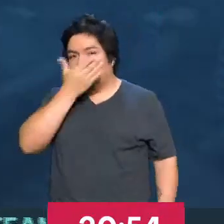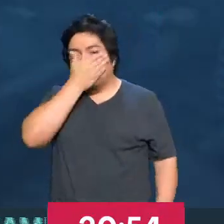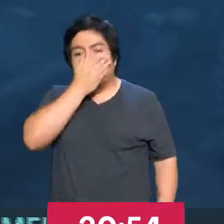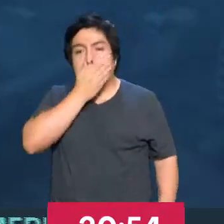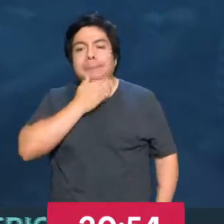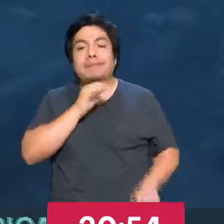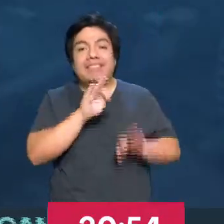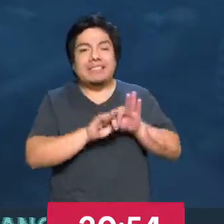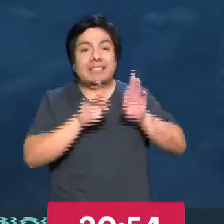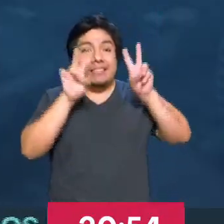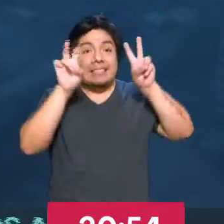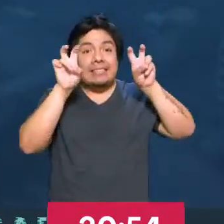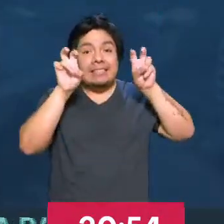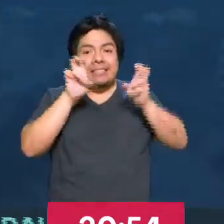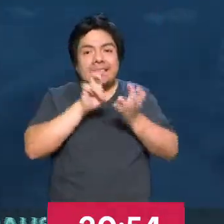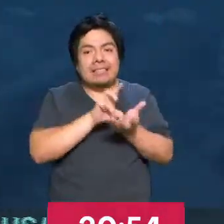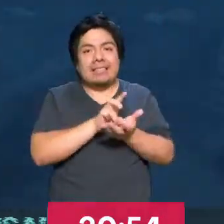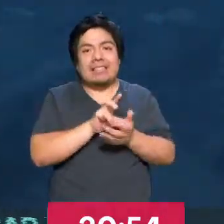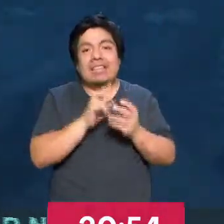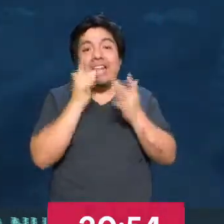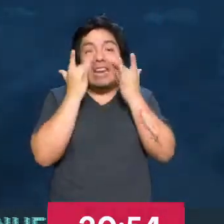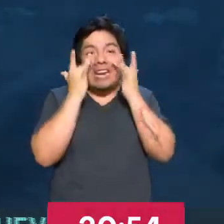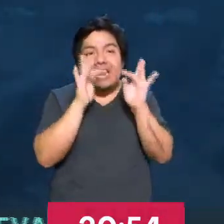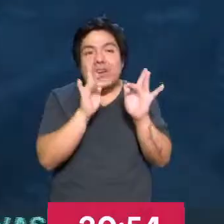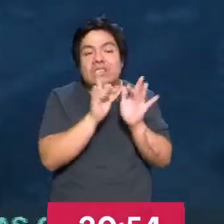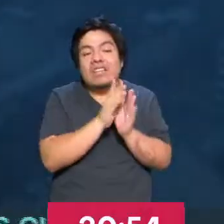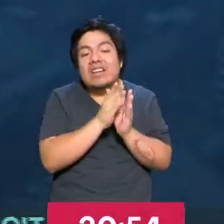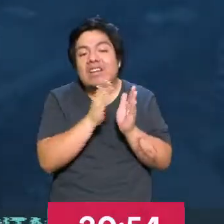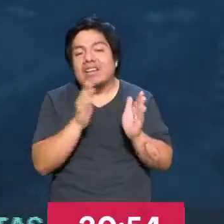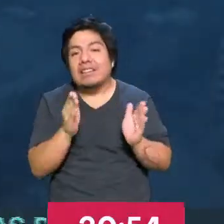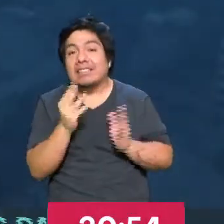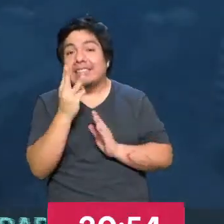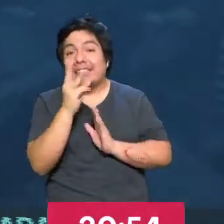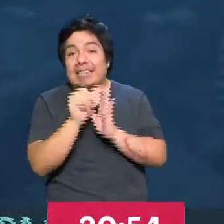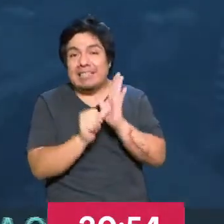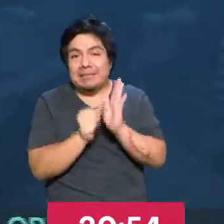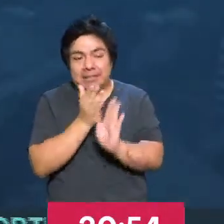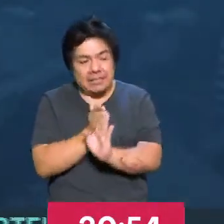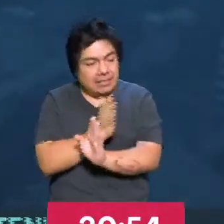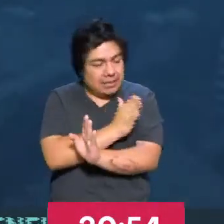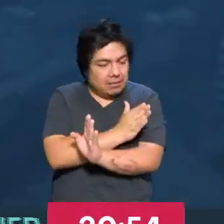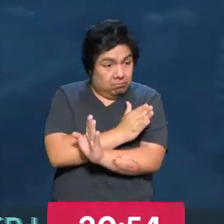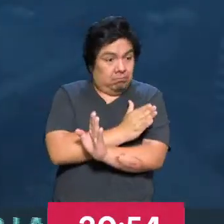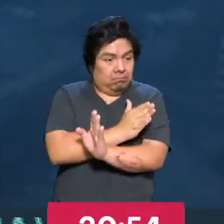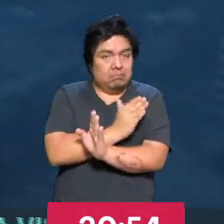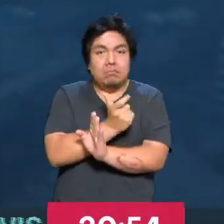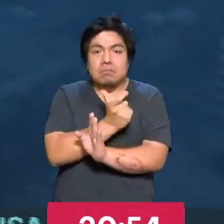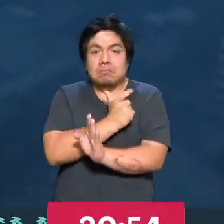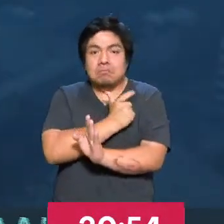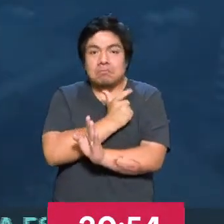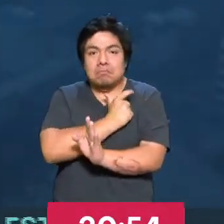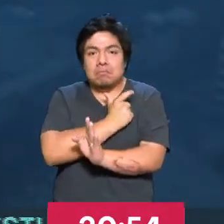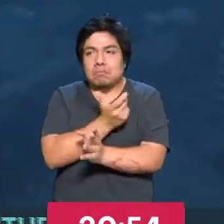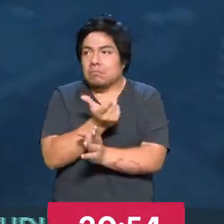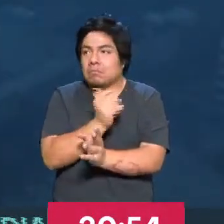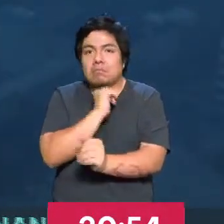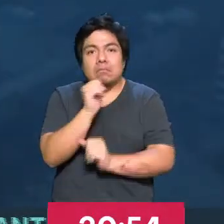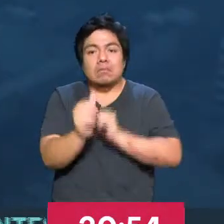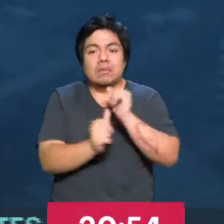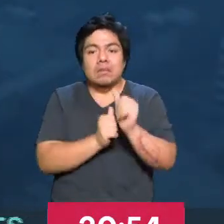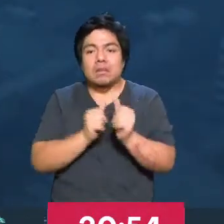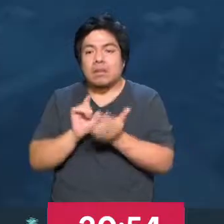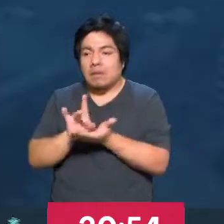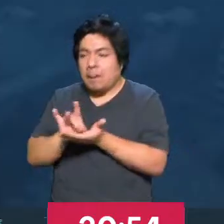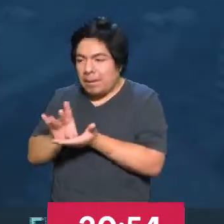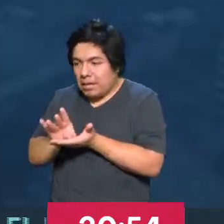renunciara temporalmente, lo cual no acepté. Claro. Me dejaron de pagar 3 meses antes de que me corrieran y me corren